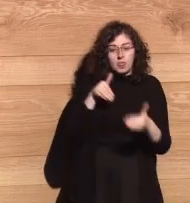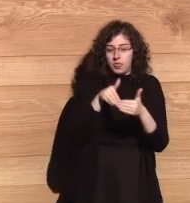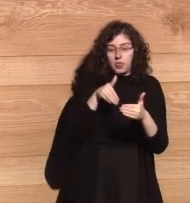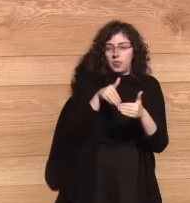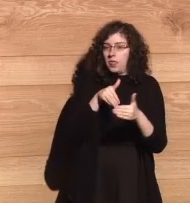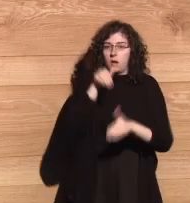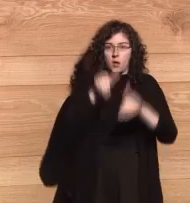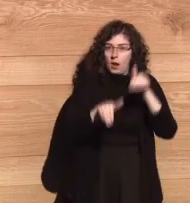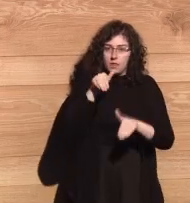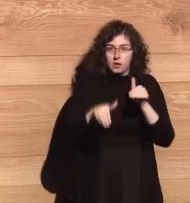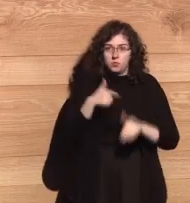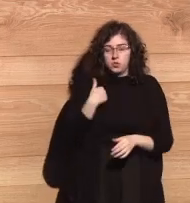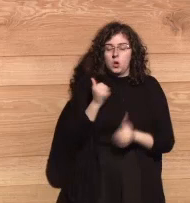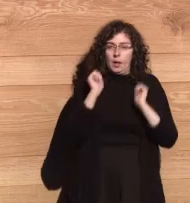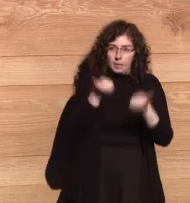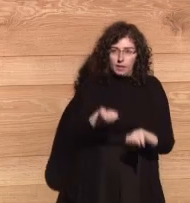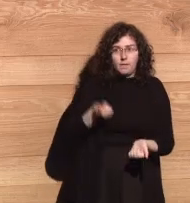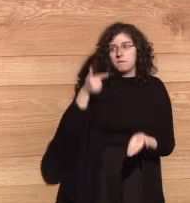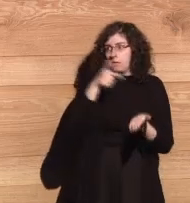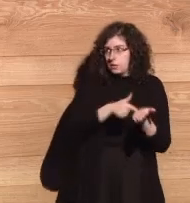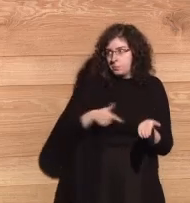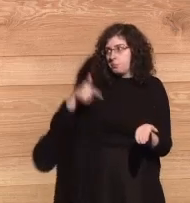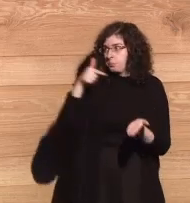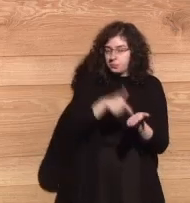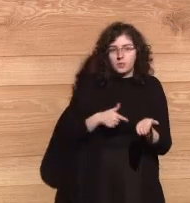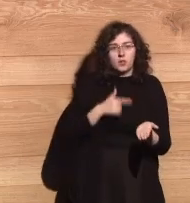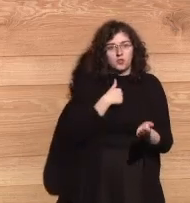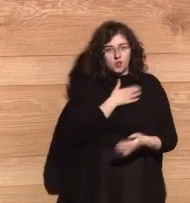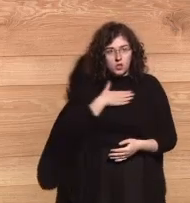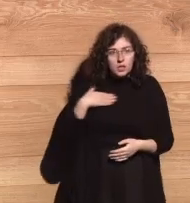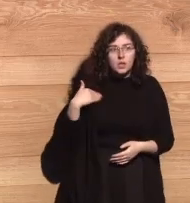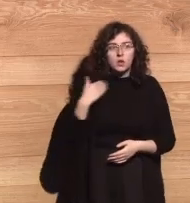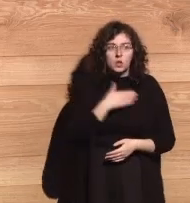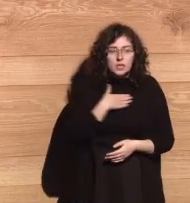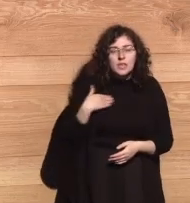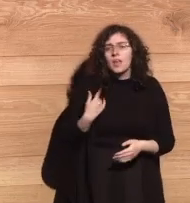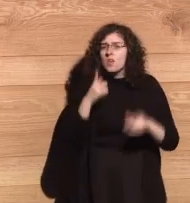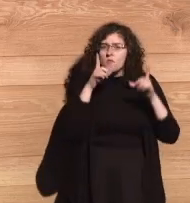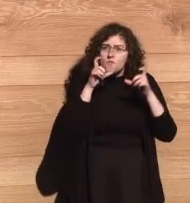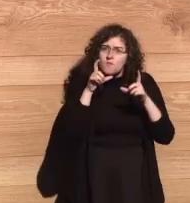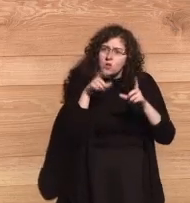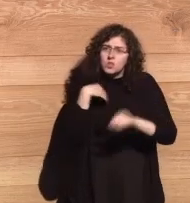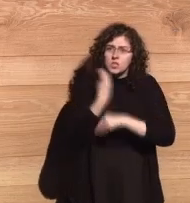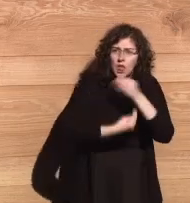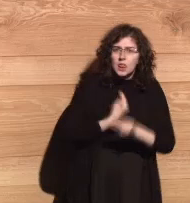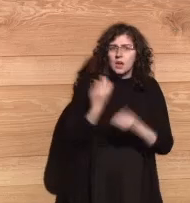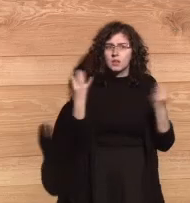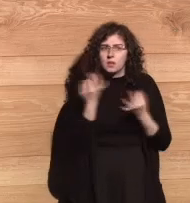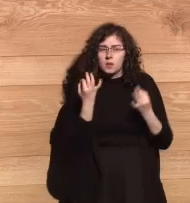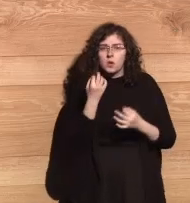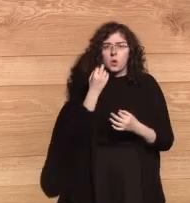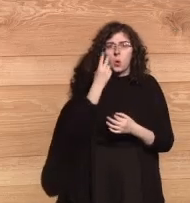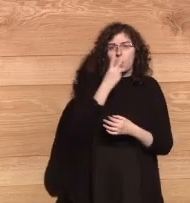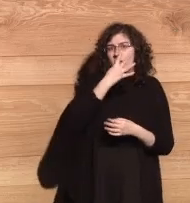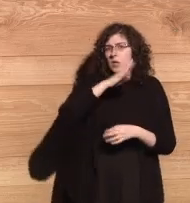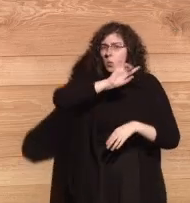meses vistas y yo empecé con la turra pim, pim, pim, pim, yo quiero... porque tenemos que hacer fotos... tenemos que hacer un 24